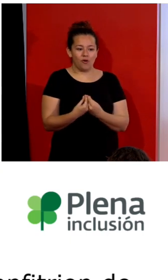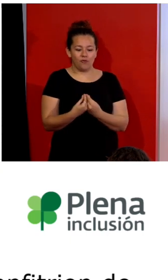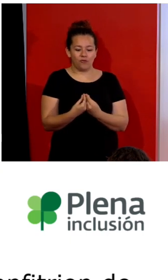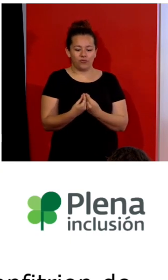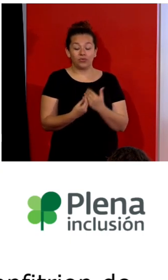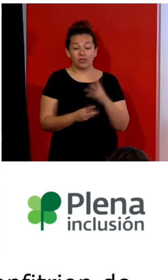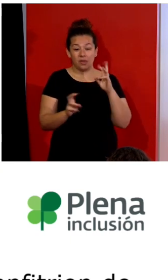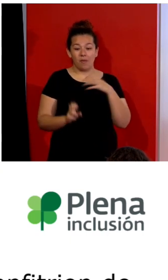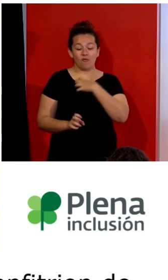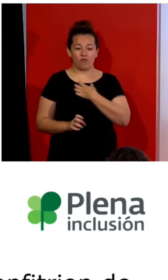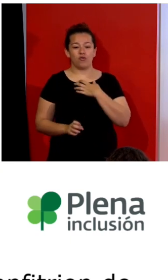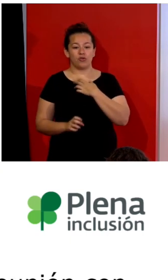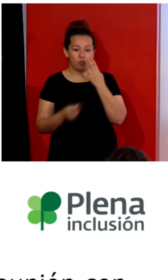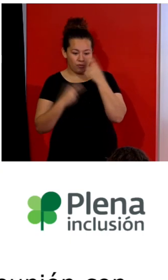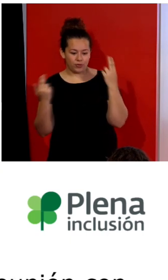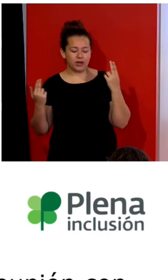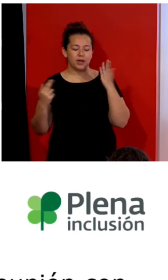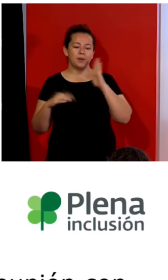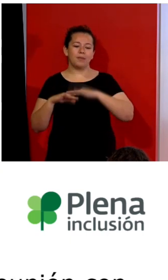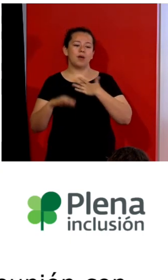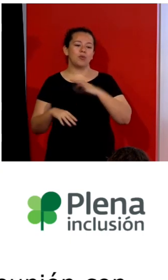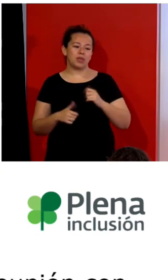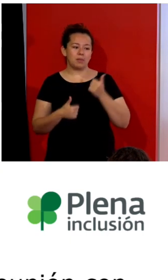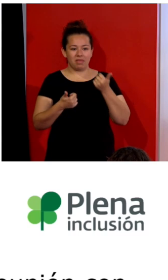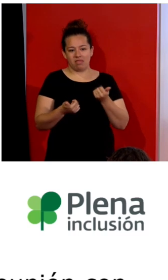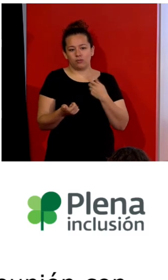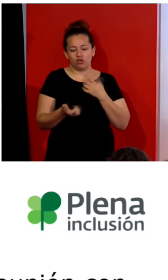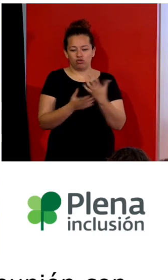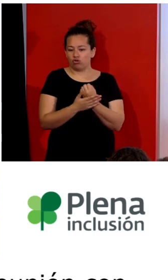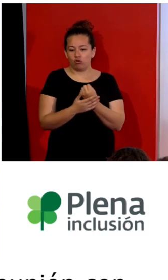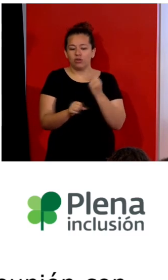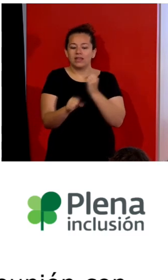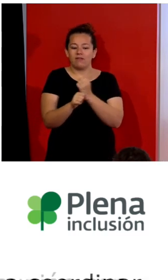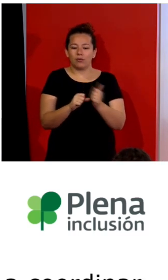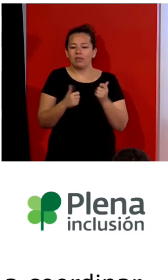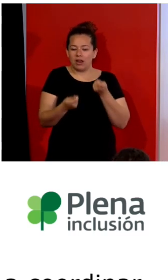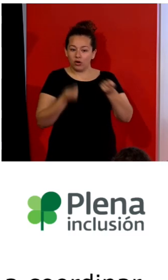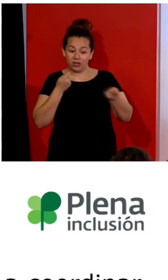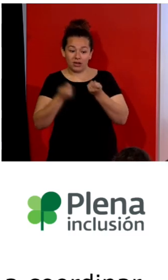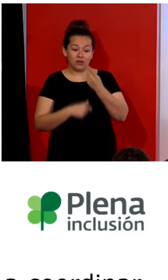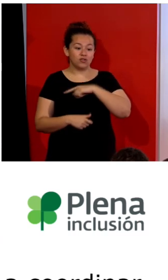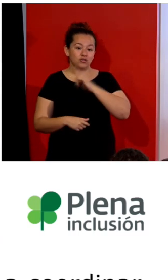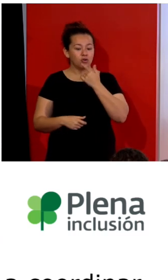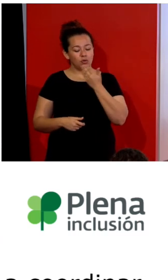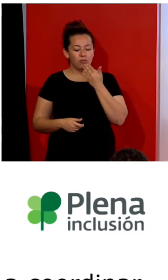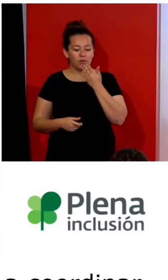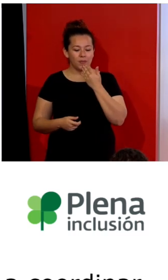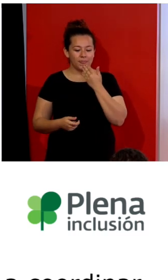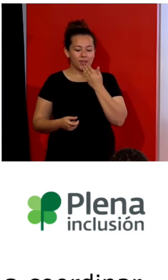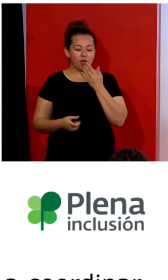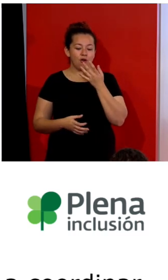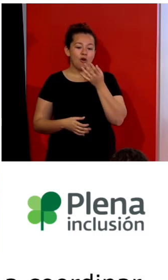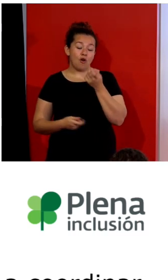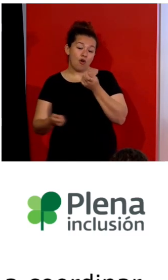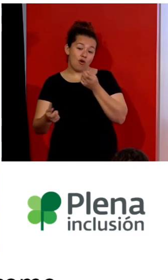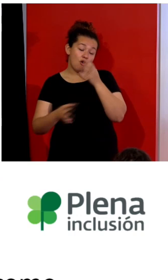Función Pública para poder empezar a coordinar todo este trabajo. Nosotros somos, como organización de la discapacidad,